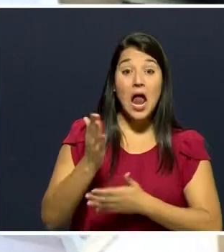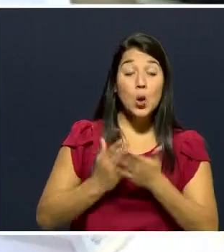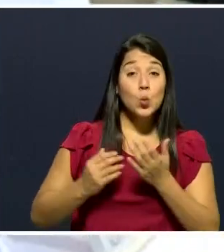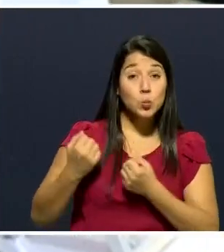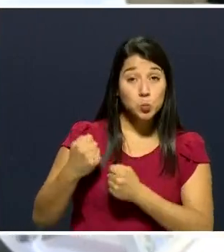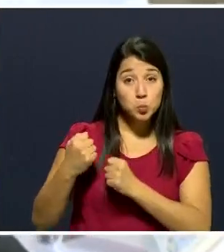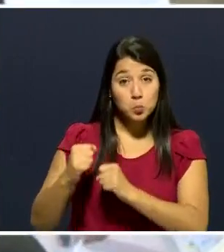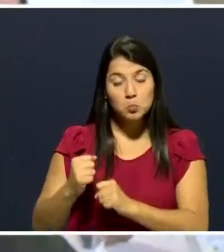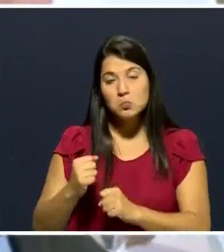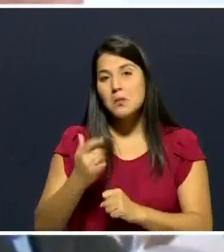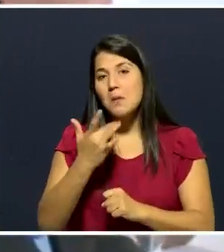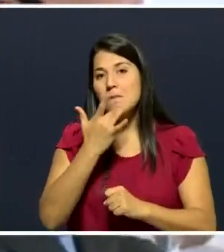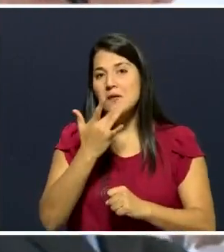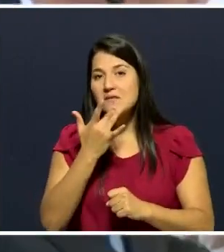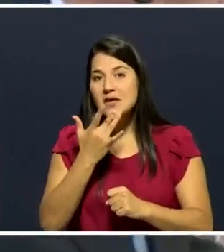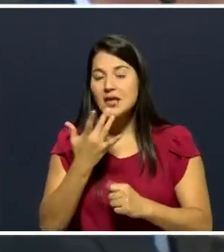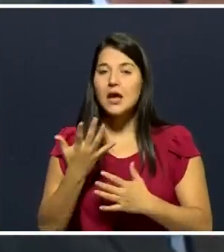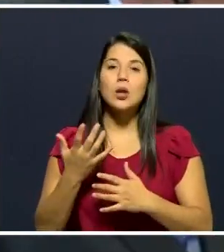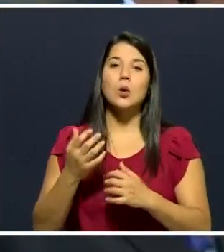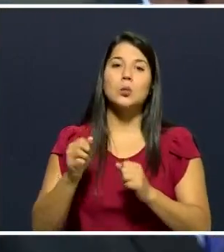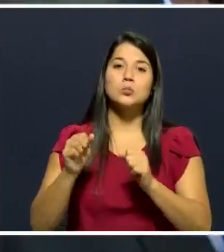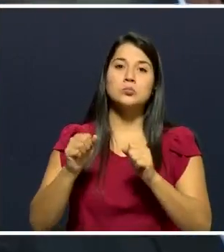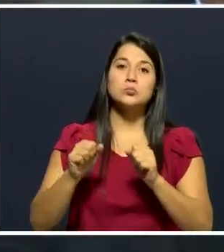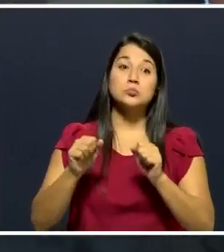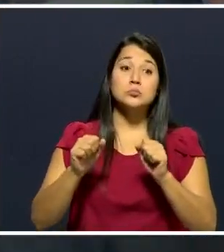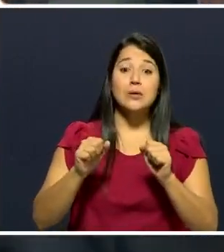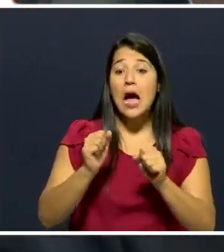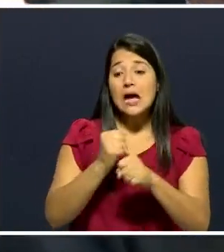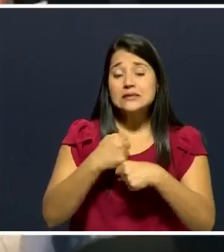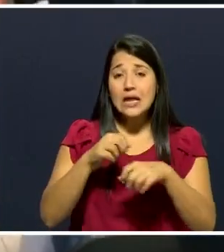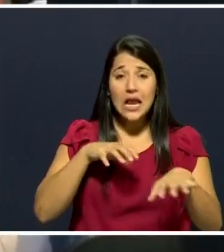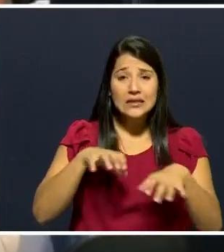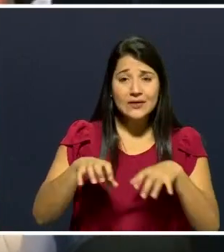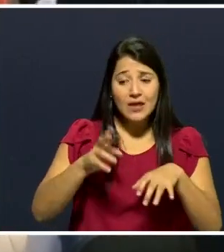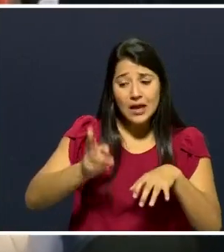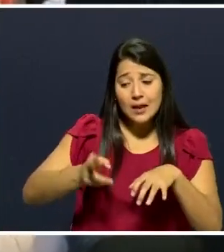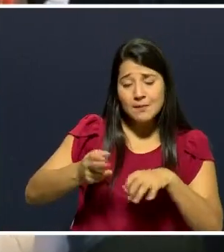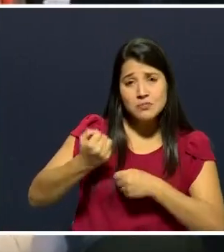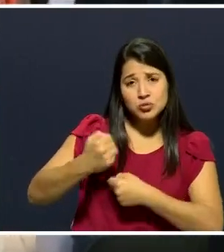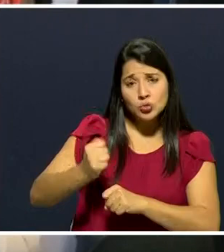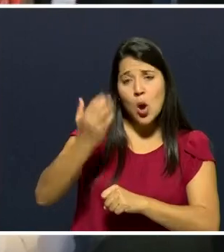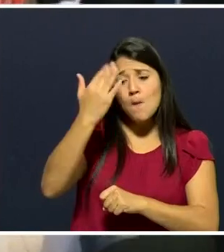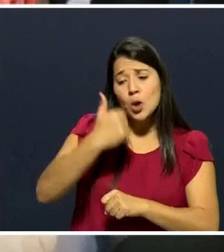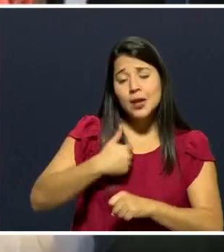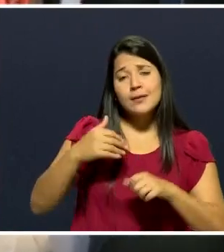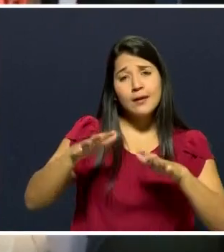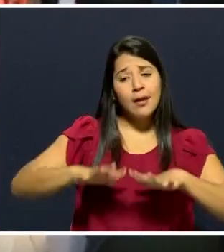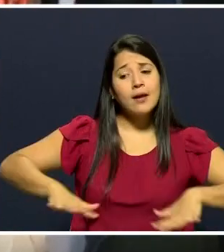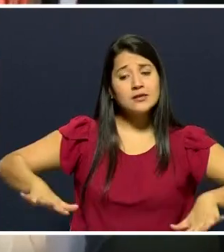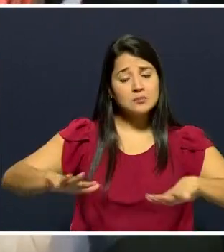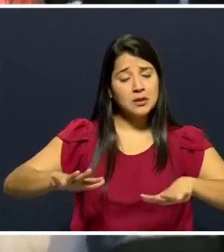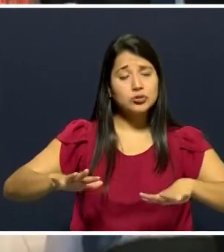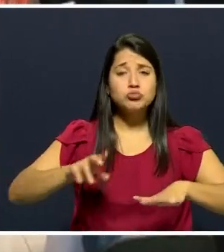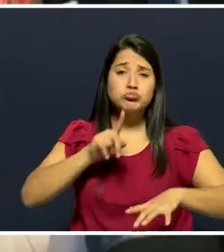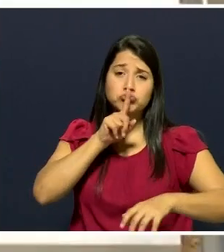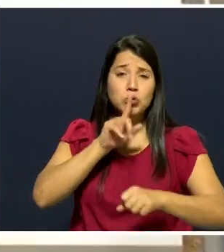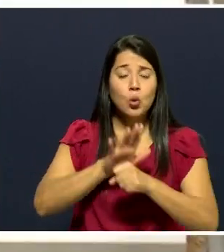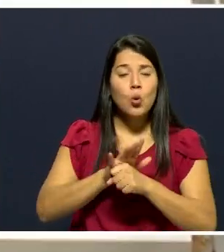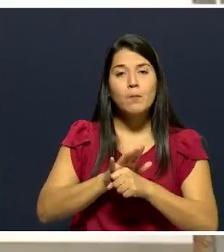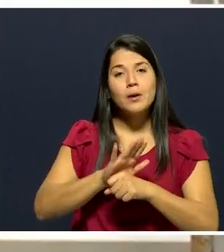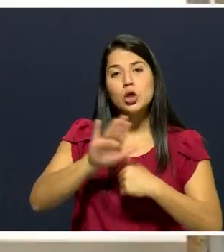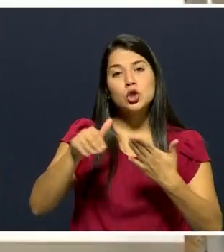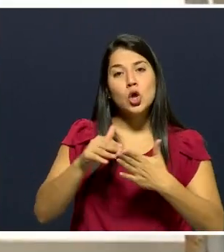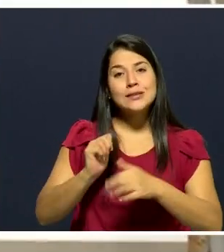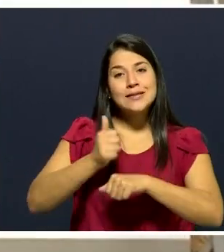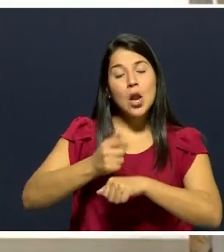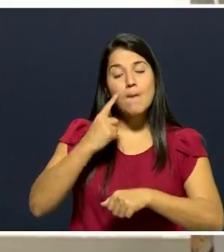traslado en el mismo municipio debido a que contaban con espacio para poder realizar la actividad sin incumplir los protocolos del Ministerio de Salud.